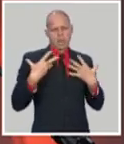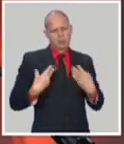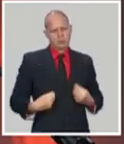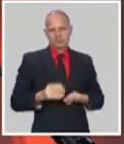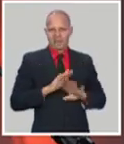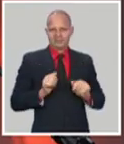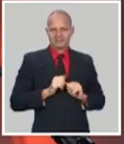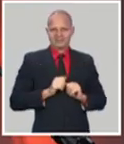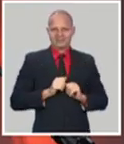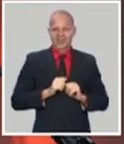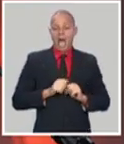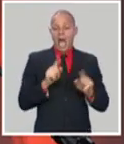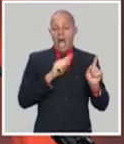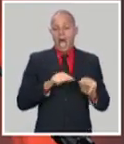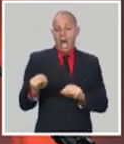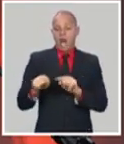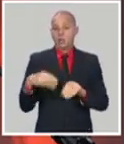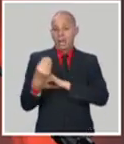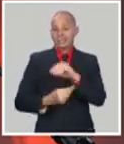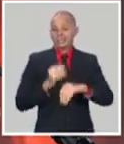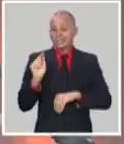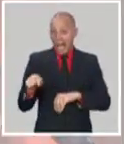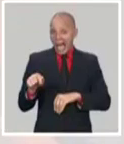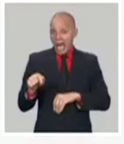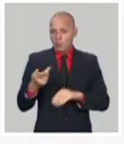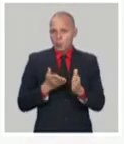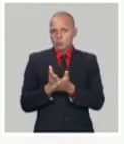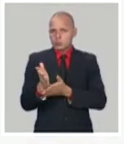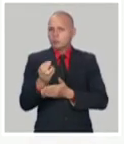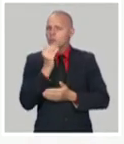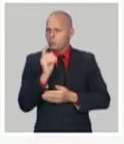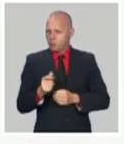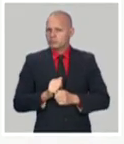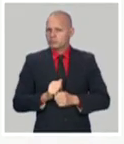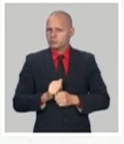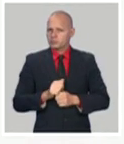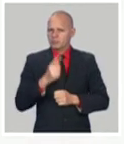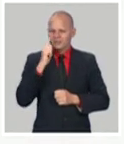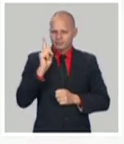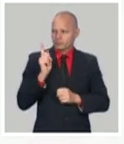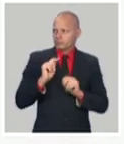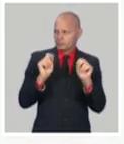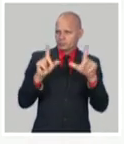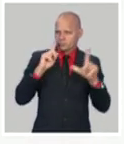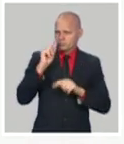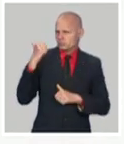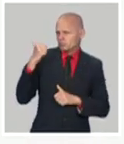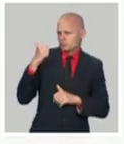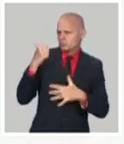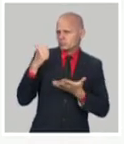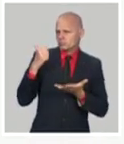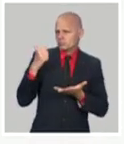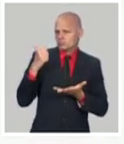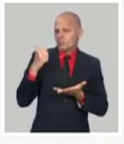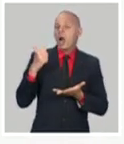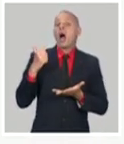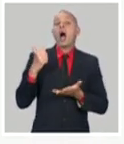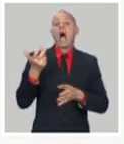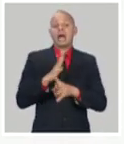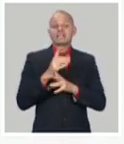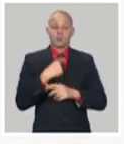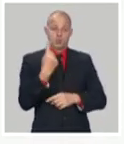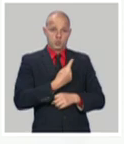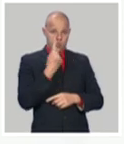Hay la tercera diapo que habla de lo que es la vigilancia genómica. Las dos palabras. Es vigilancia porque lo que estamos vigilando es